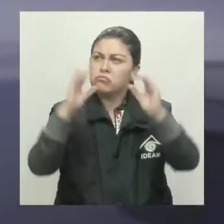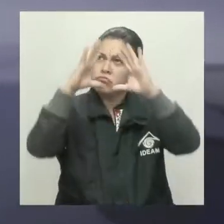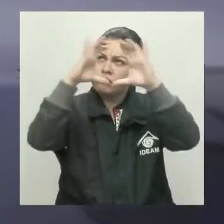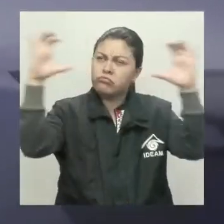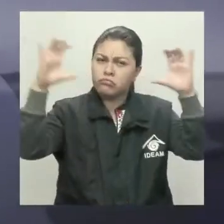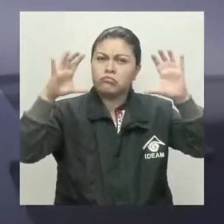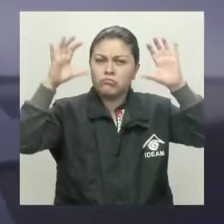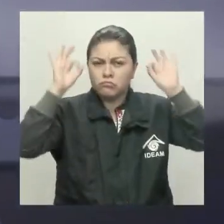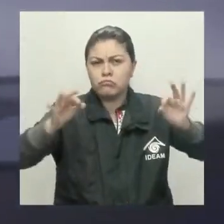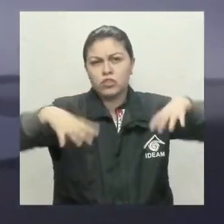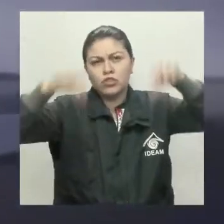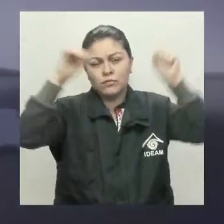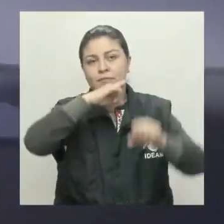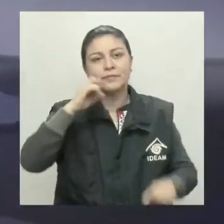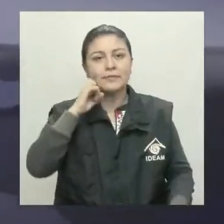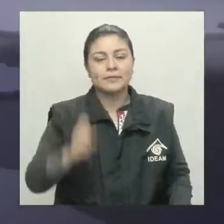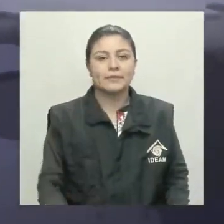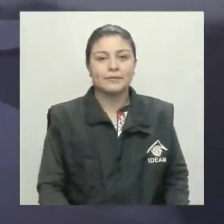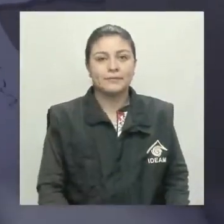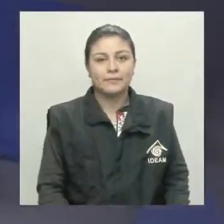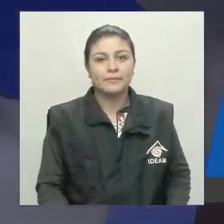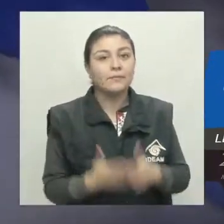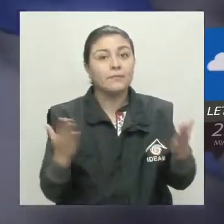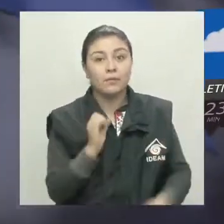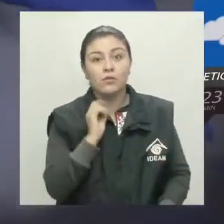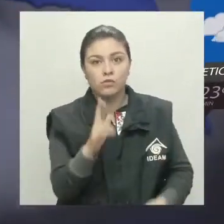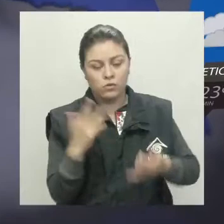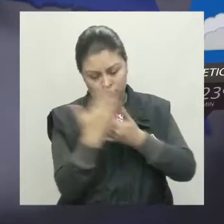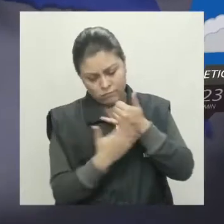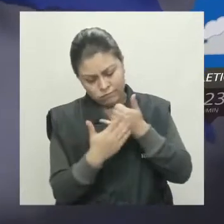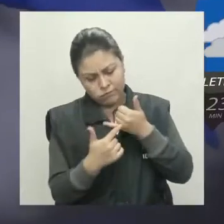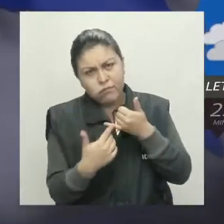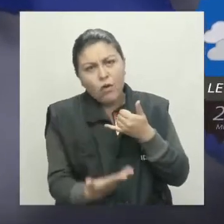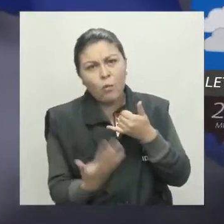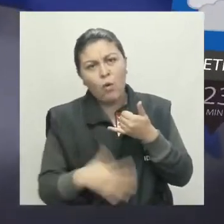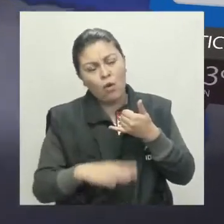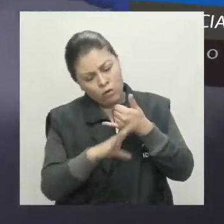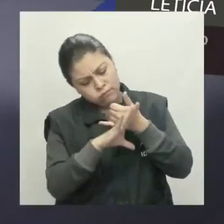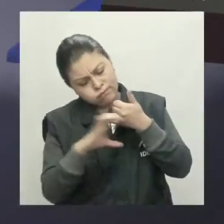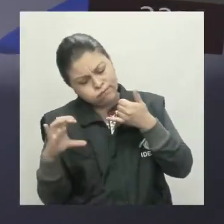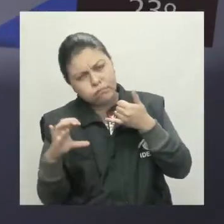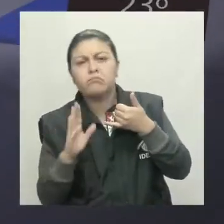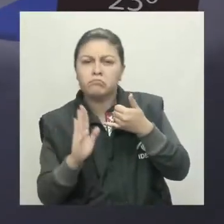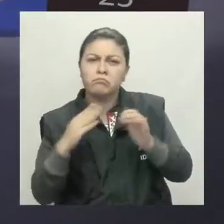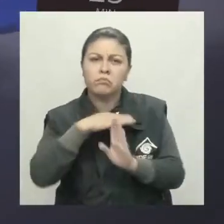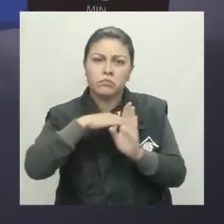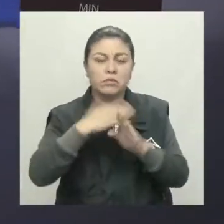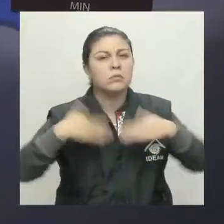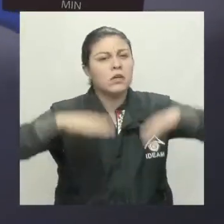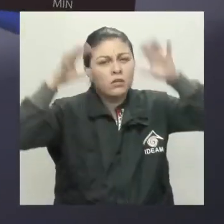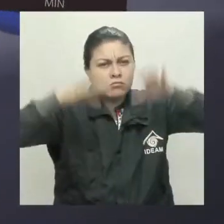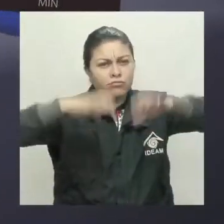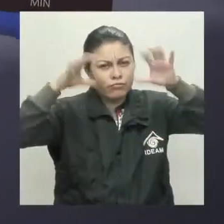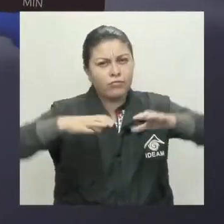cubiertos. Hacia el sur del territorio las condiciones se presentan con cielo parcialmente cubierto y lluvias en sectores puntuales